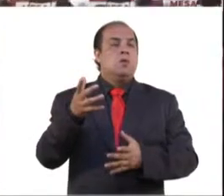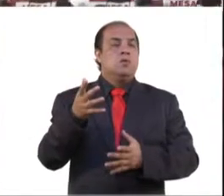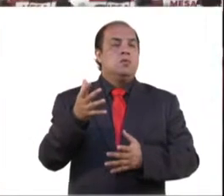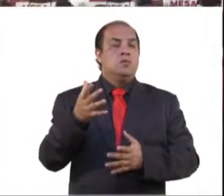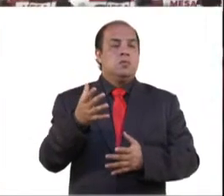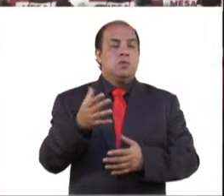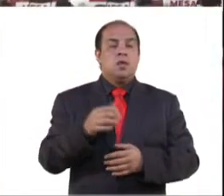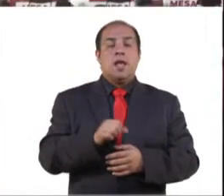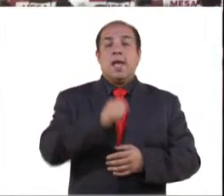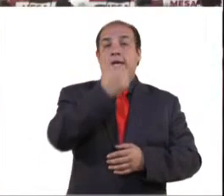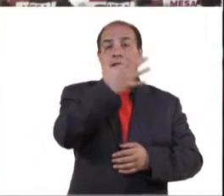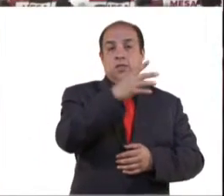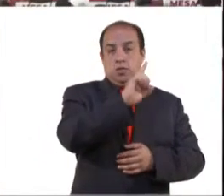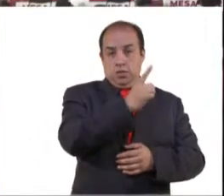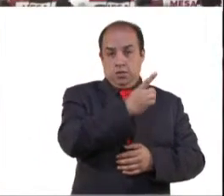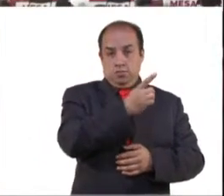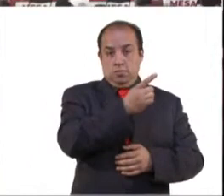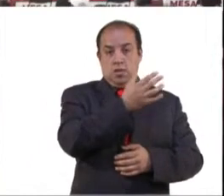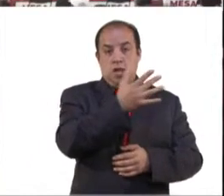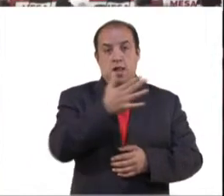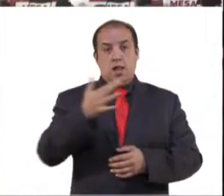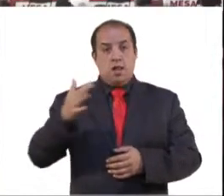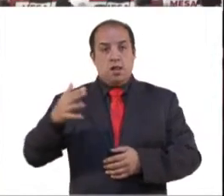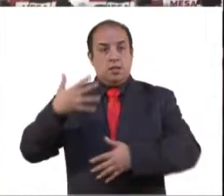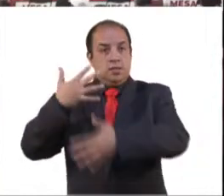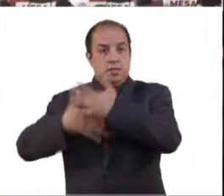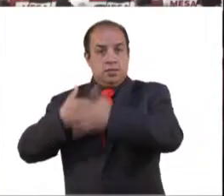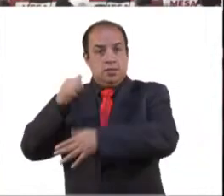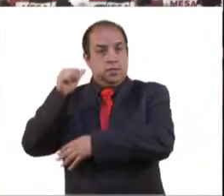del próximo 5 de diciembre y hasta